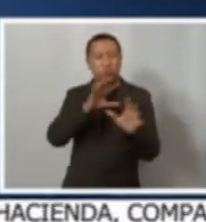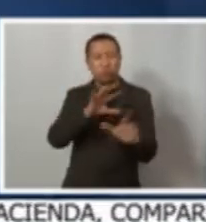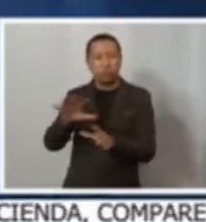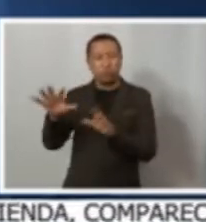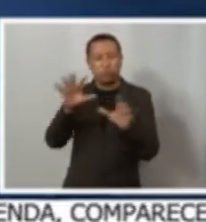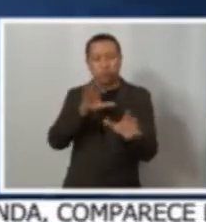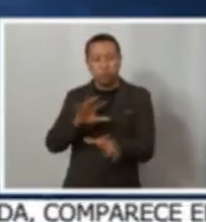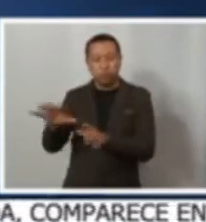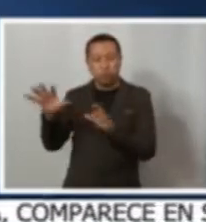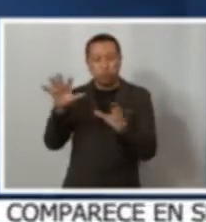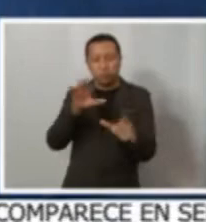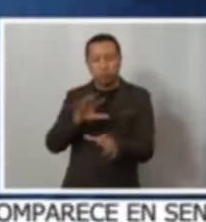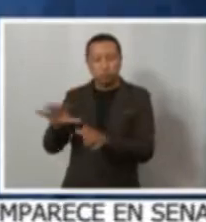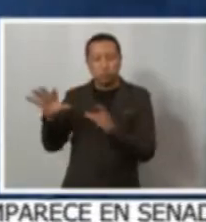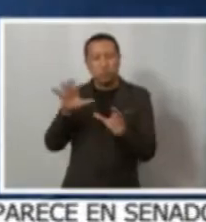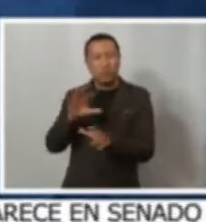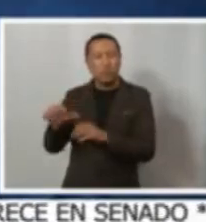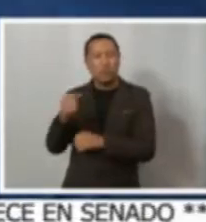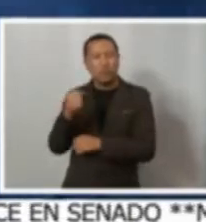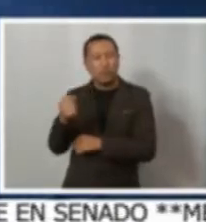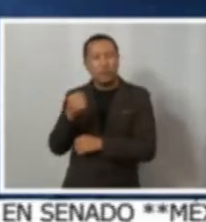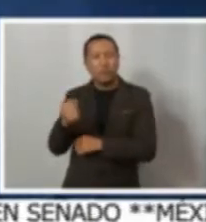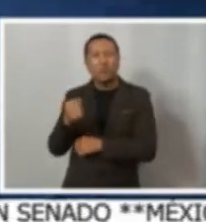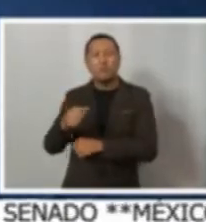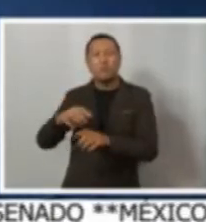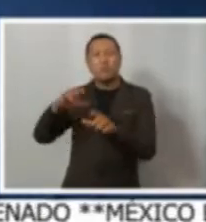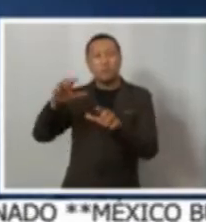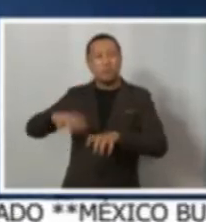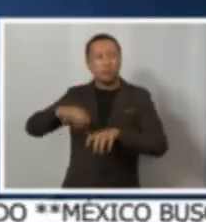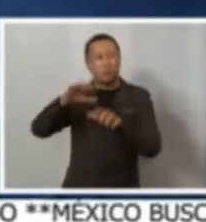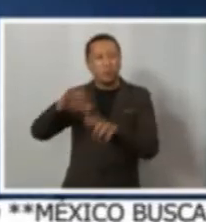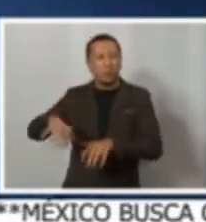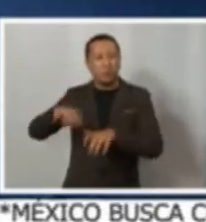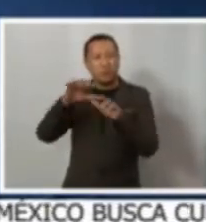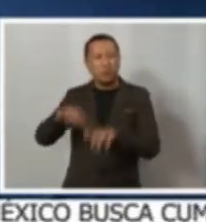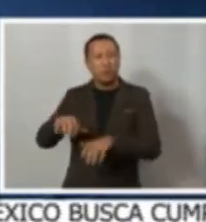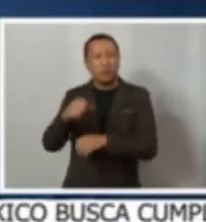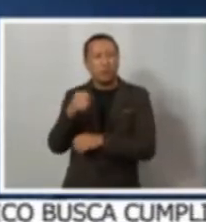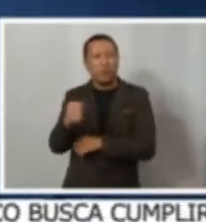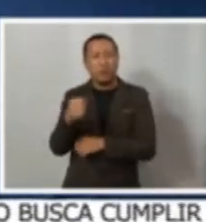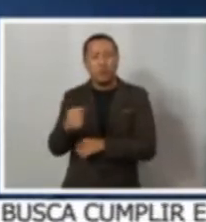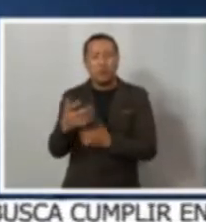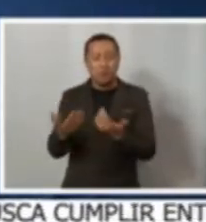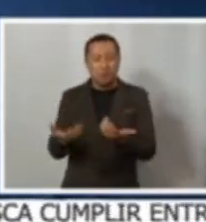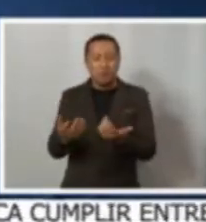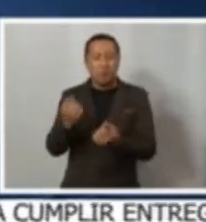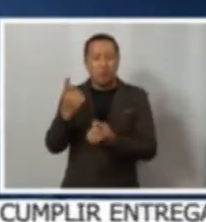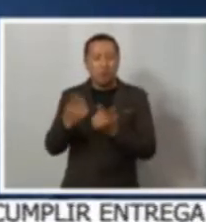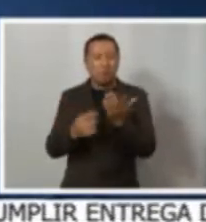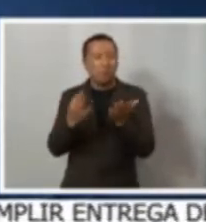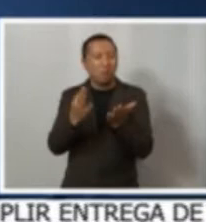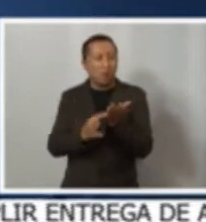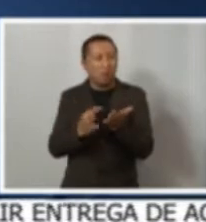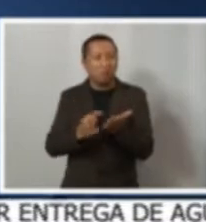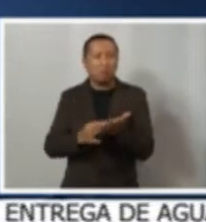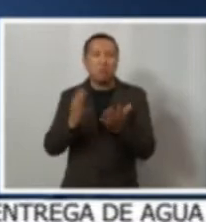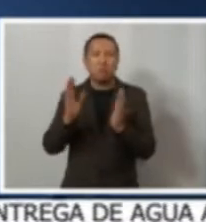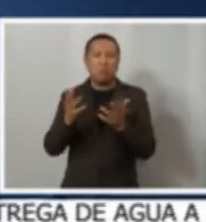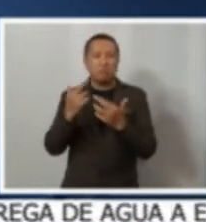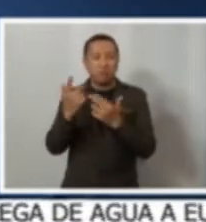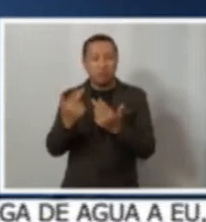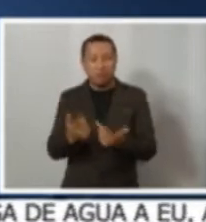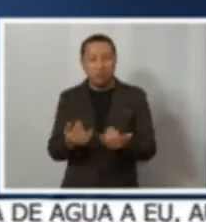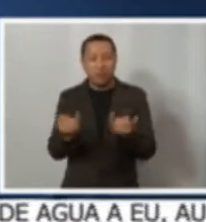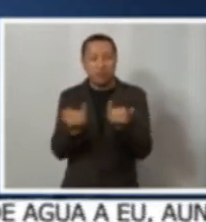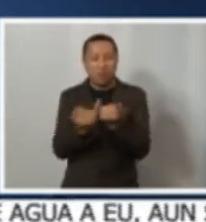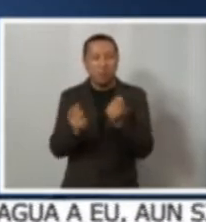lluvias intermitentes, algunas estructuras que se han lesionado, que se han dañado, la caída de algunos